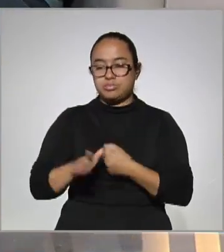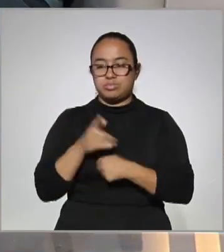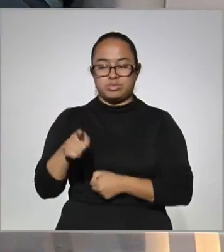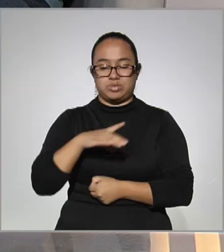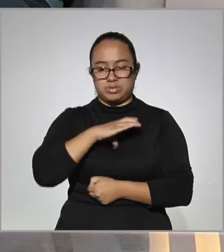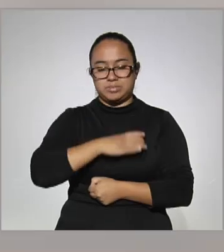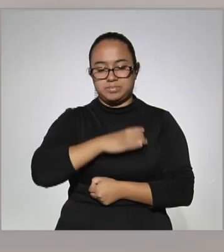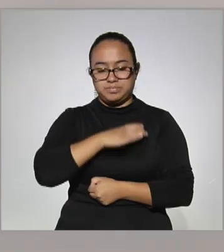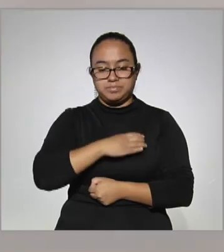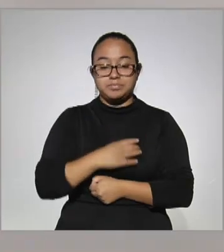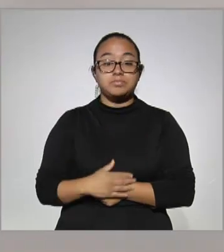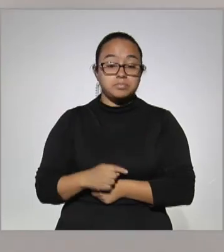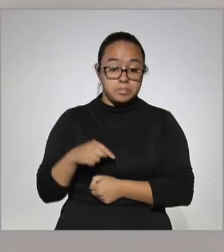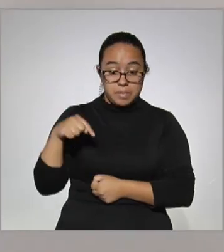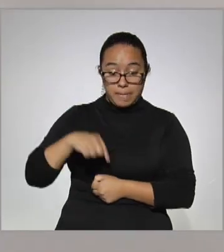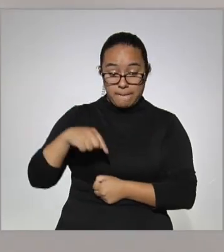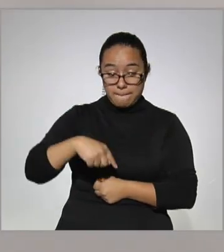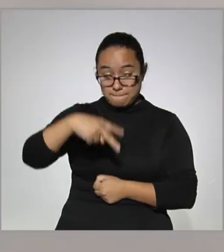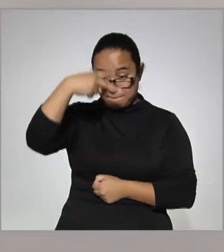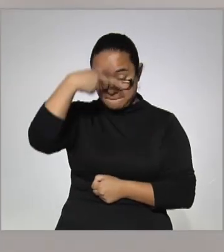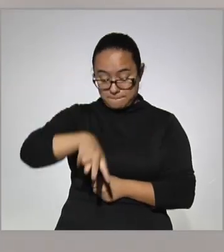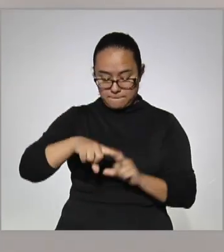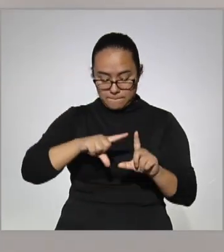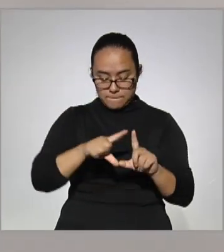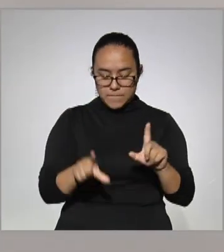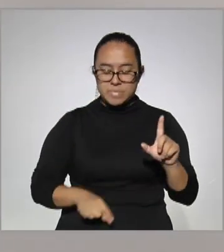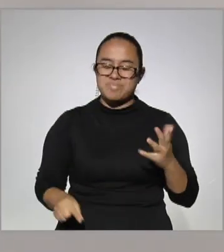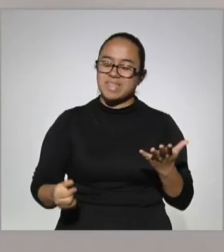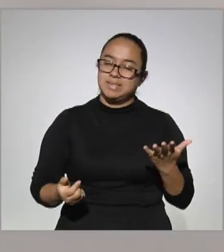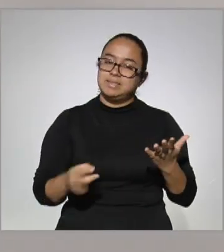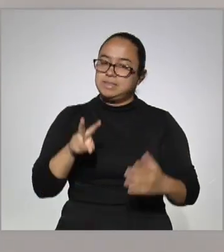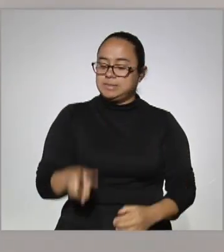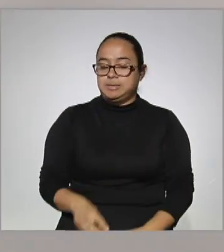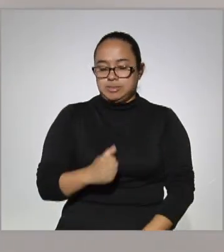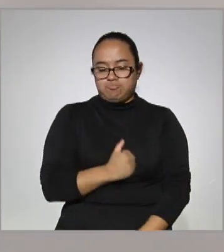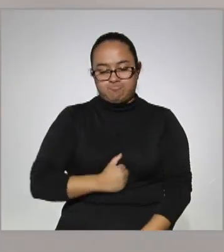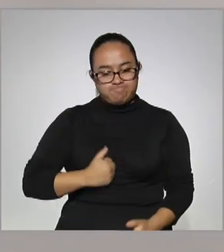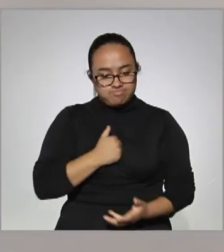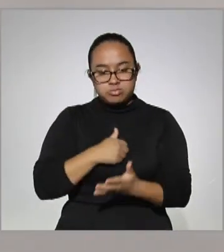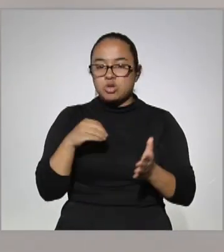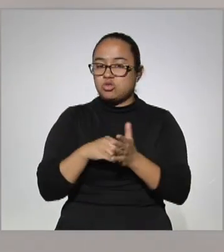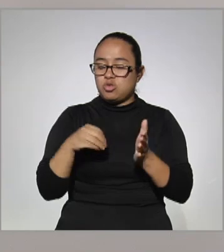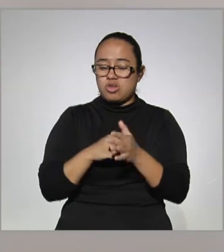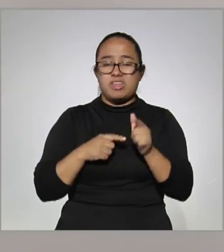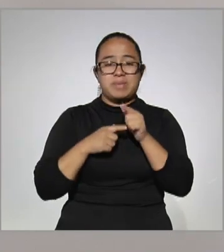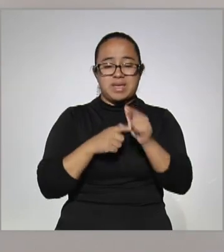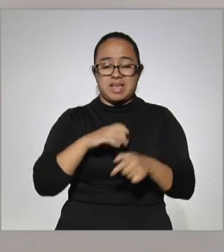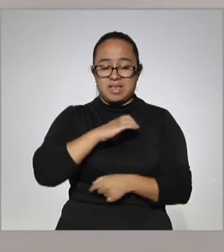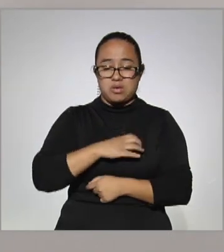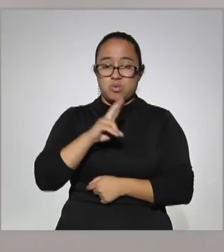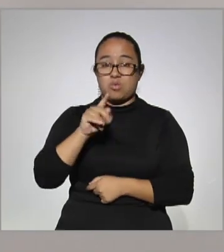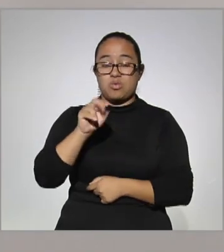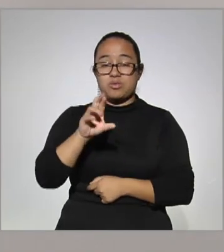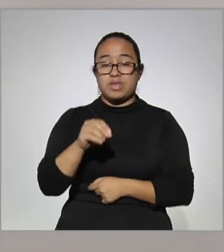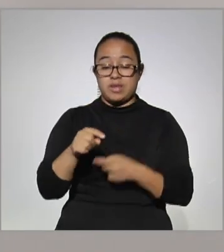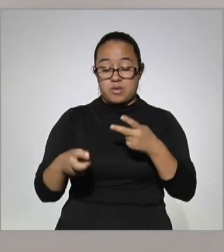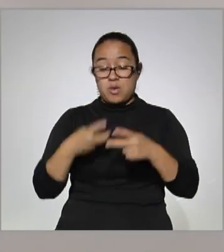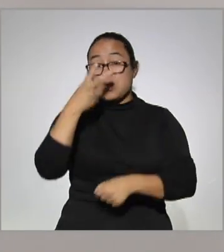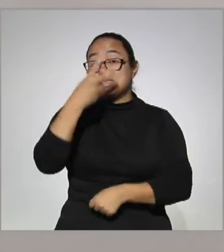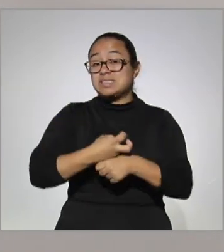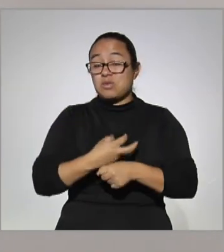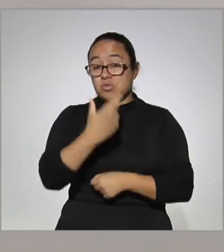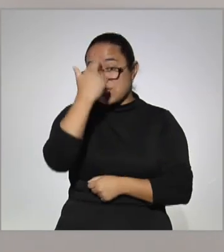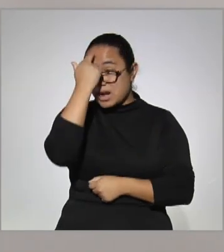cáncer. En México, desafortunadamente, sigue presentándose el cáncer cervicuterino, es la segunda causa de